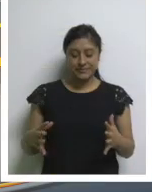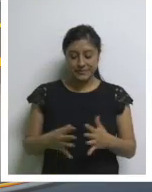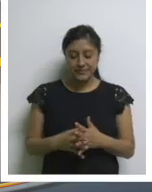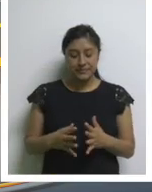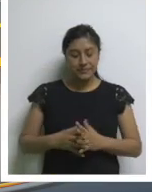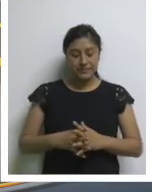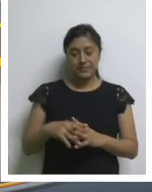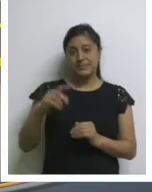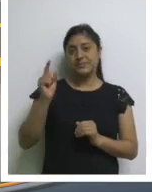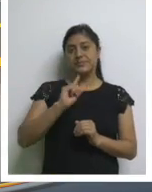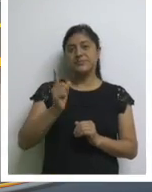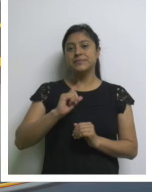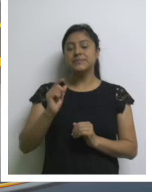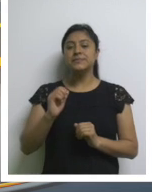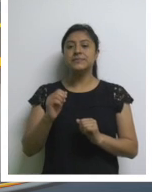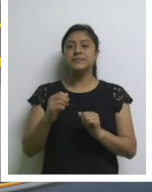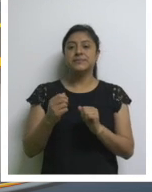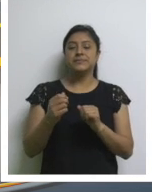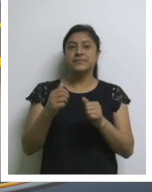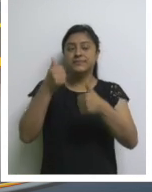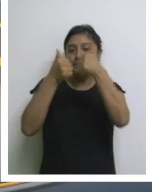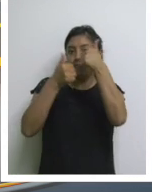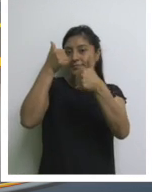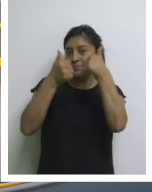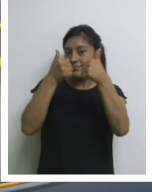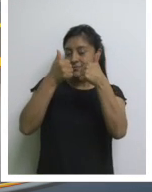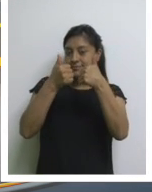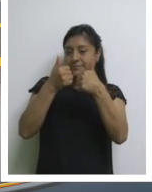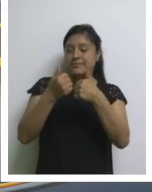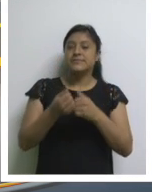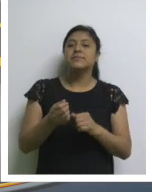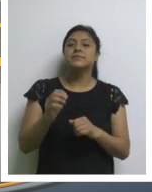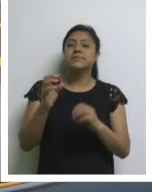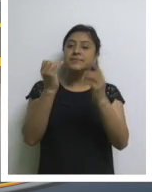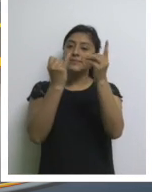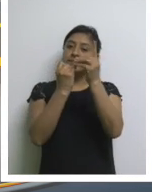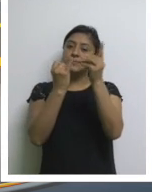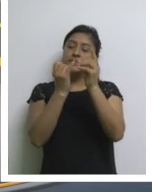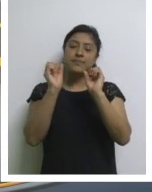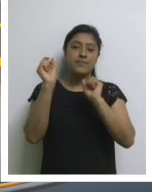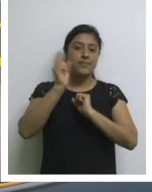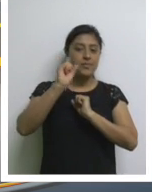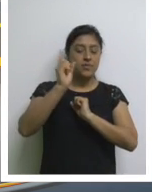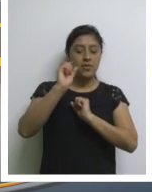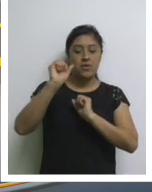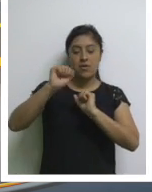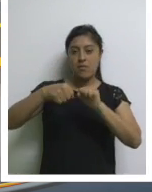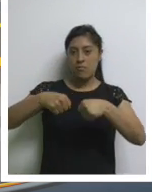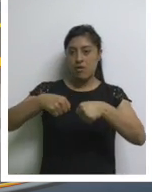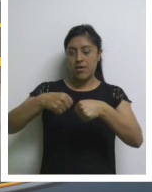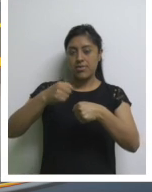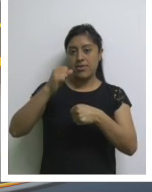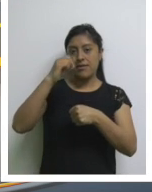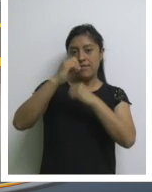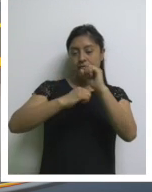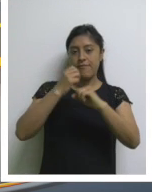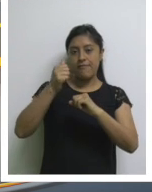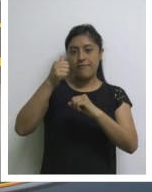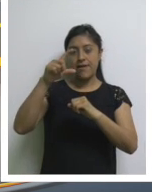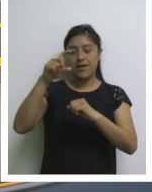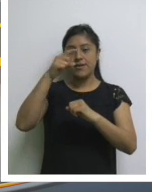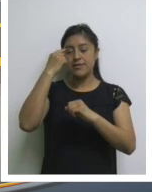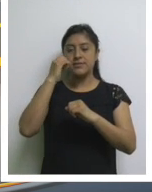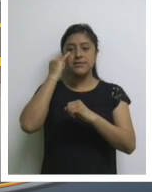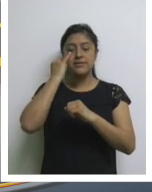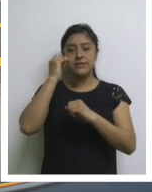No cabe duda que por esta razón, el DPI es un documento infalsificable que cuenta con peculiares medidas de